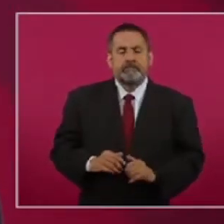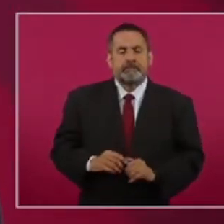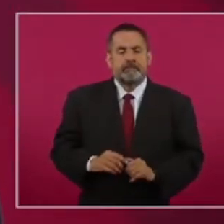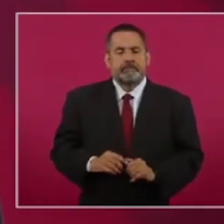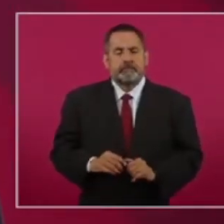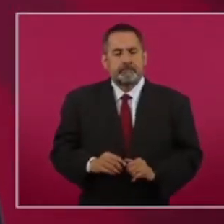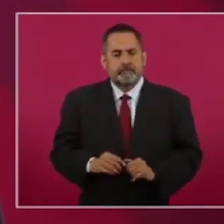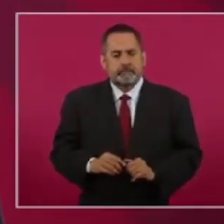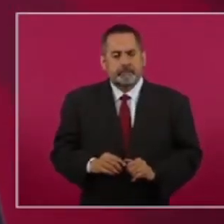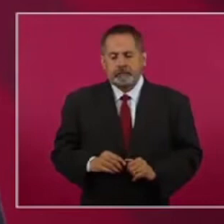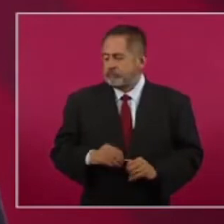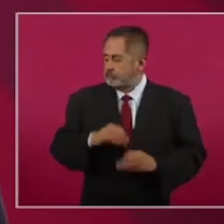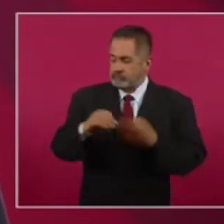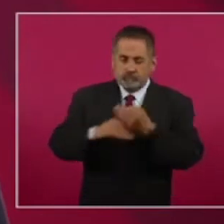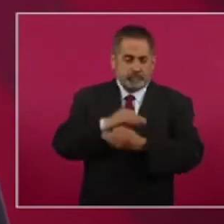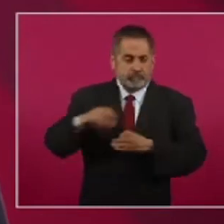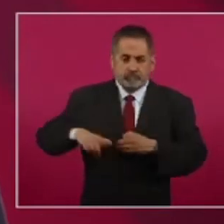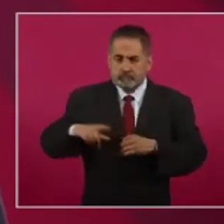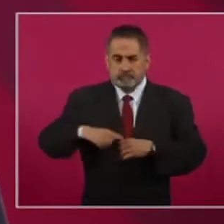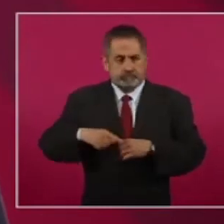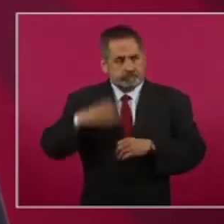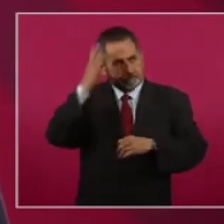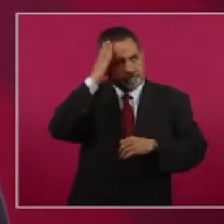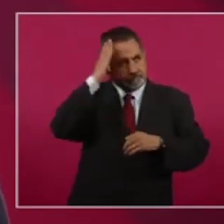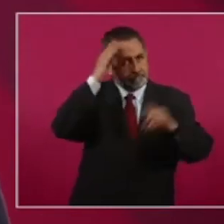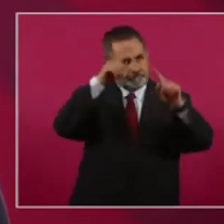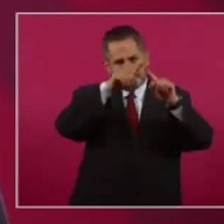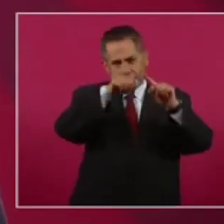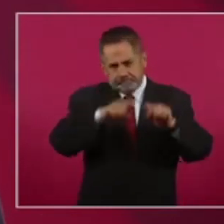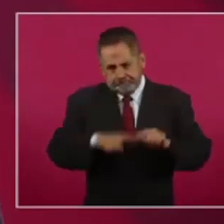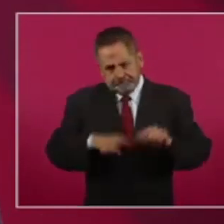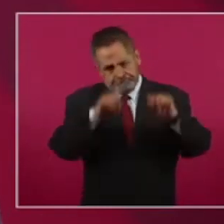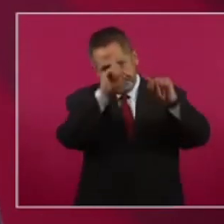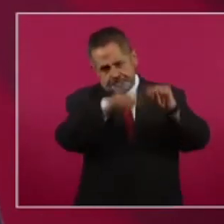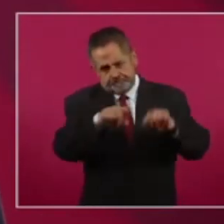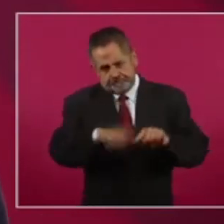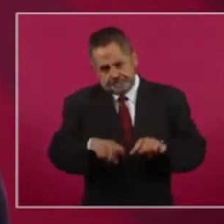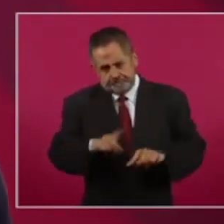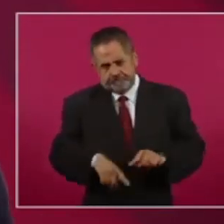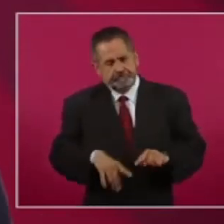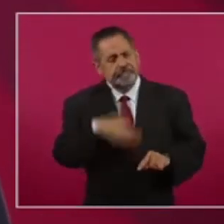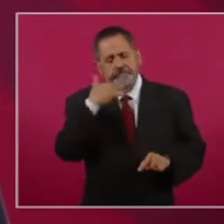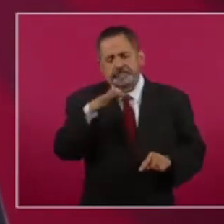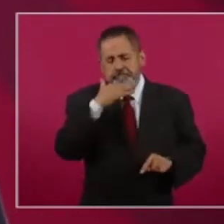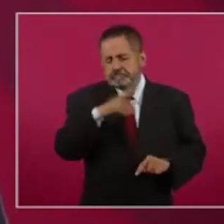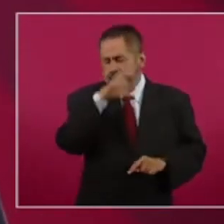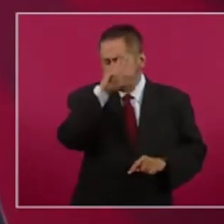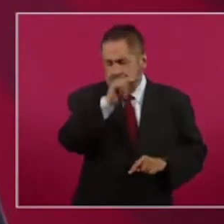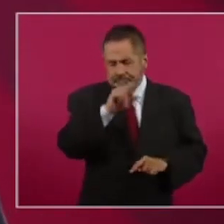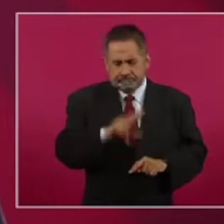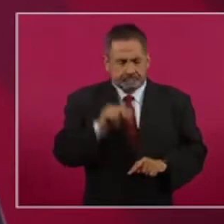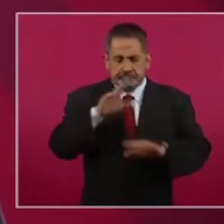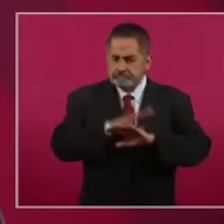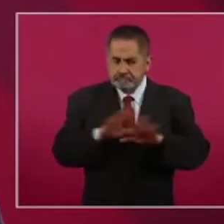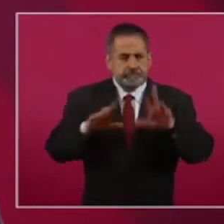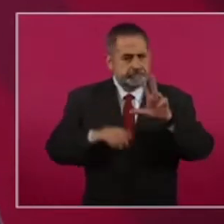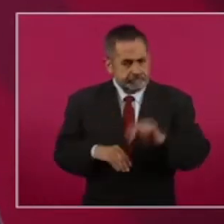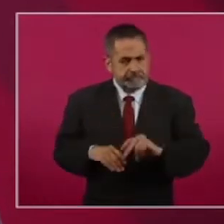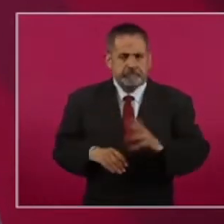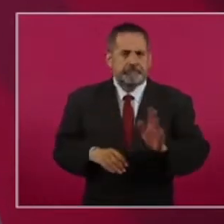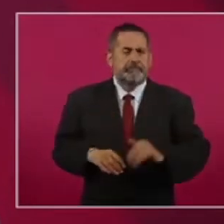en todo el gobierno, de arriba hacia abajo, y no se tolera la